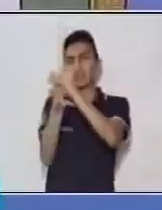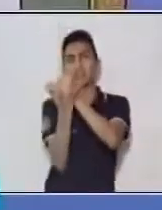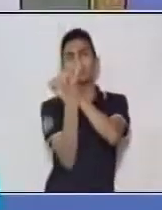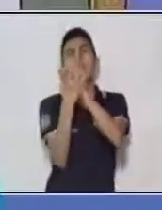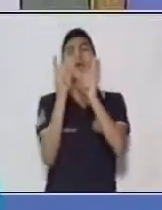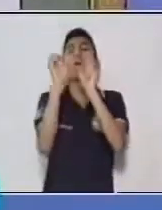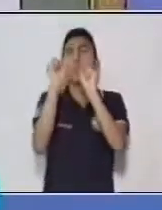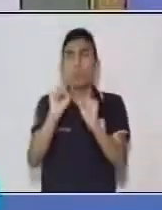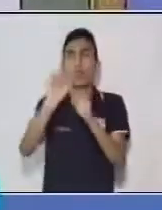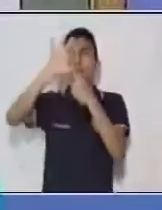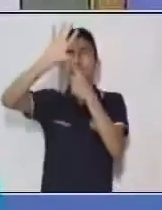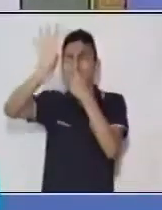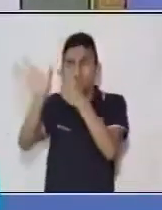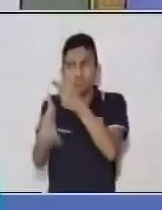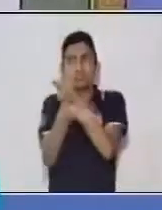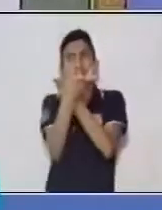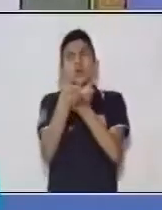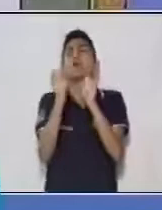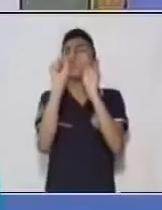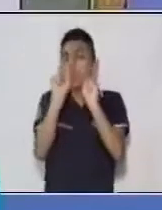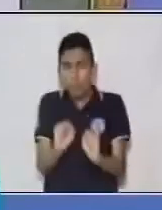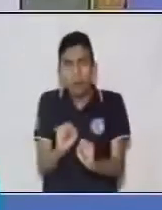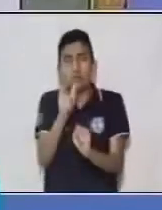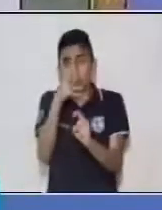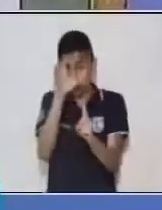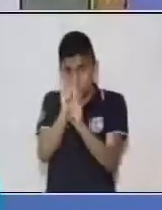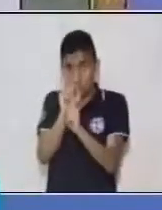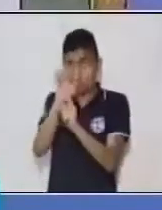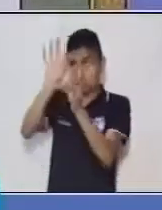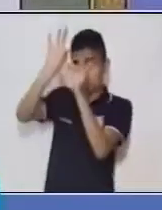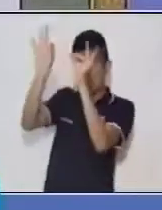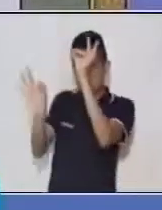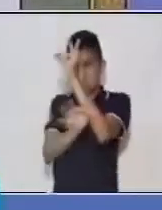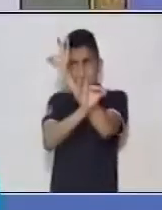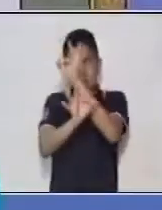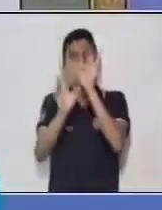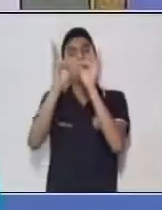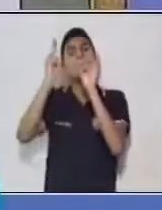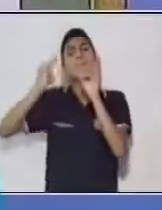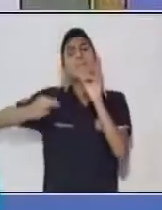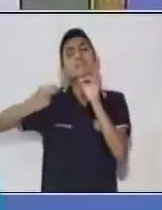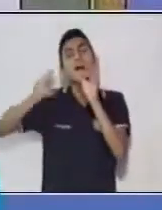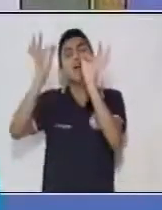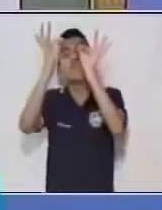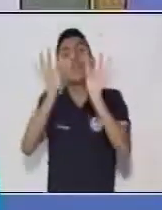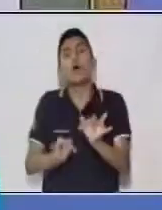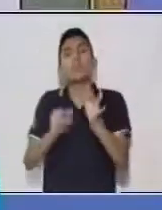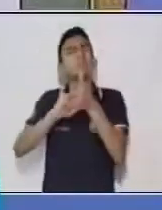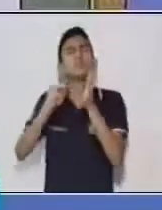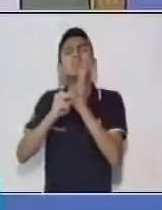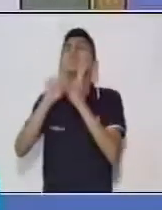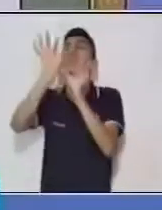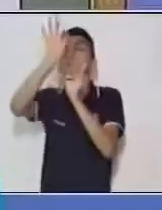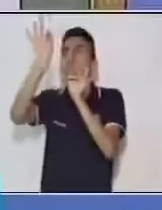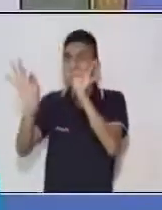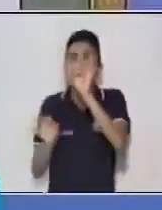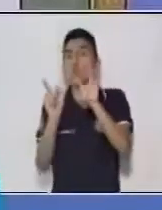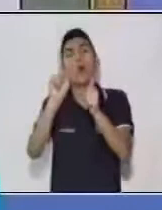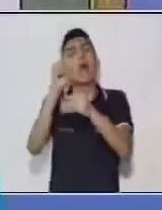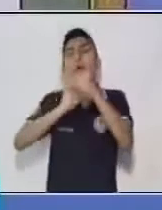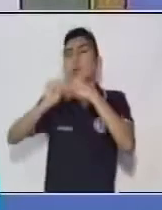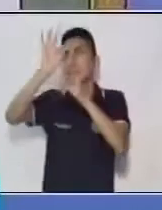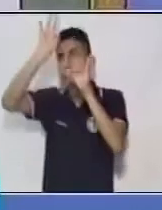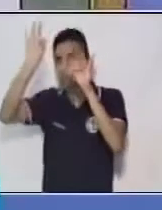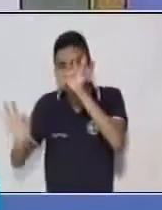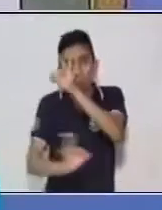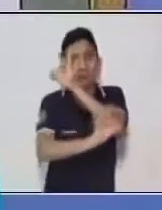va a conservar su misma forma. Puedo sobreponer una figura sobre la otra y va a tener la misma